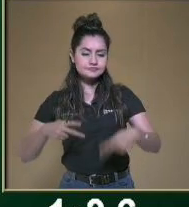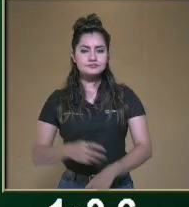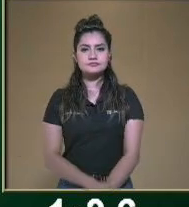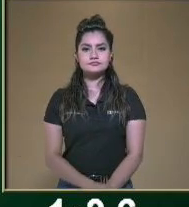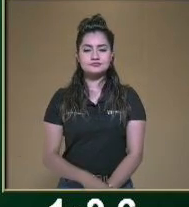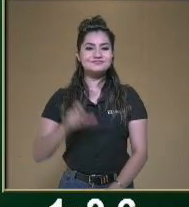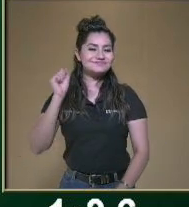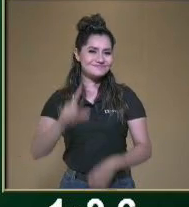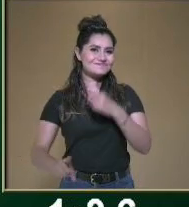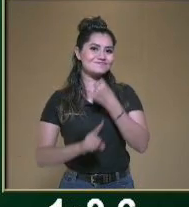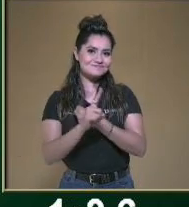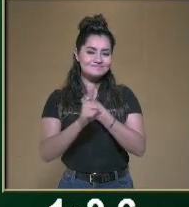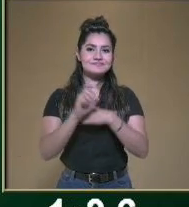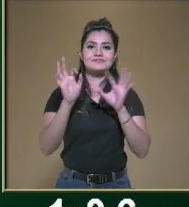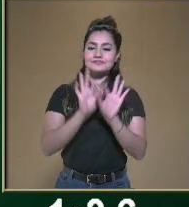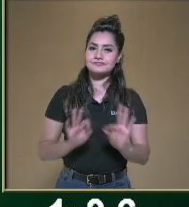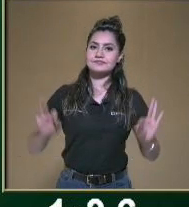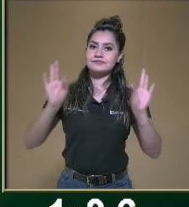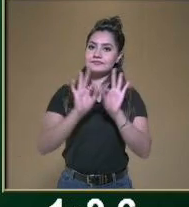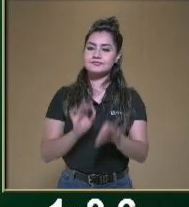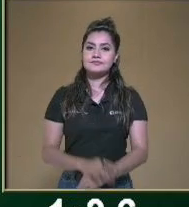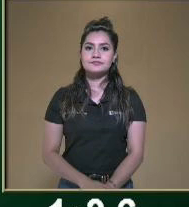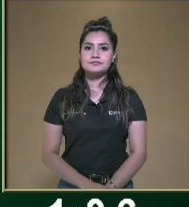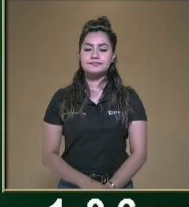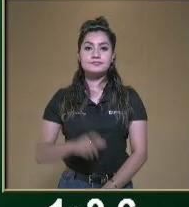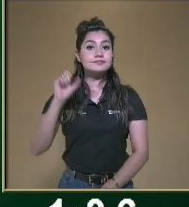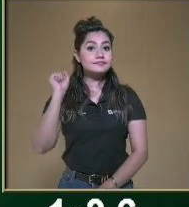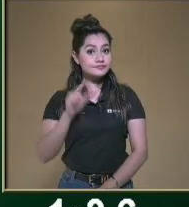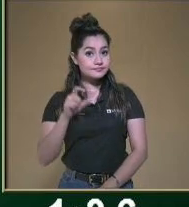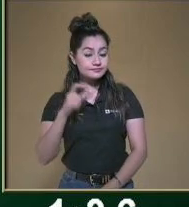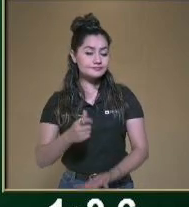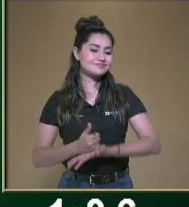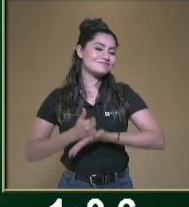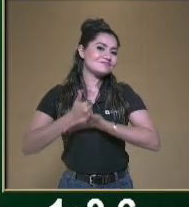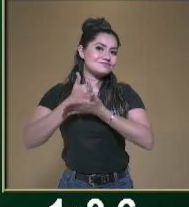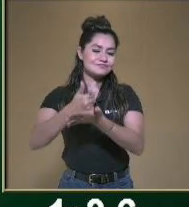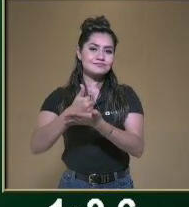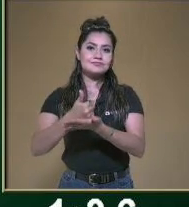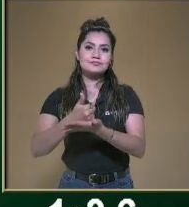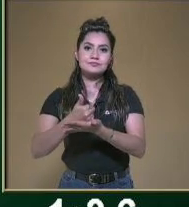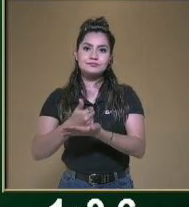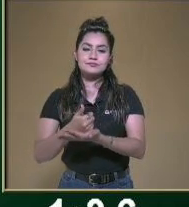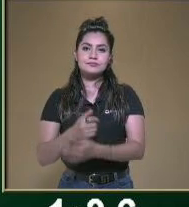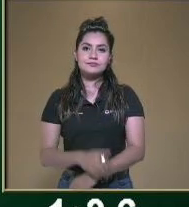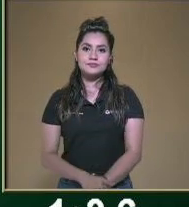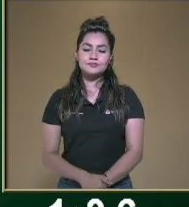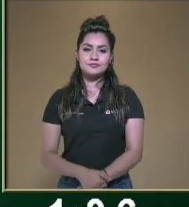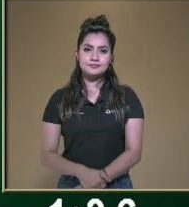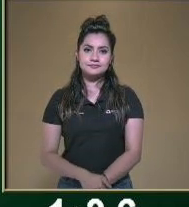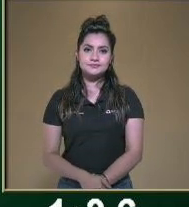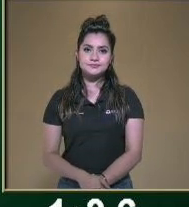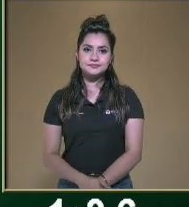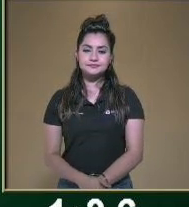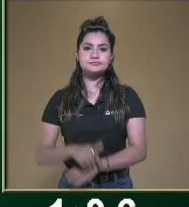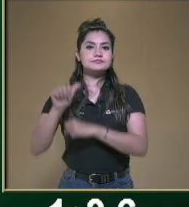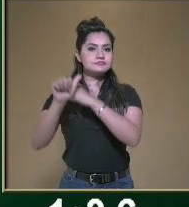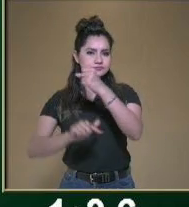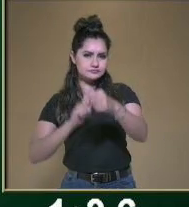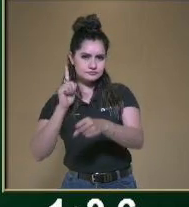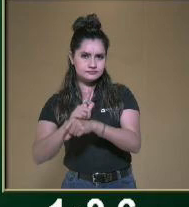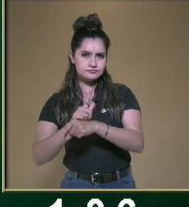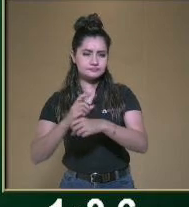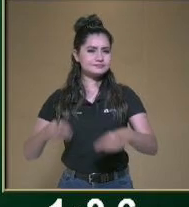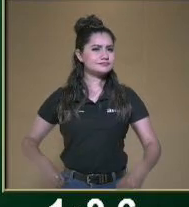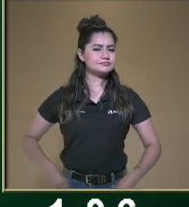problema muy importante. Además de que estamos dando una segunda oportunidad a estos animales para poder tener una